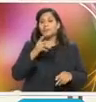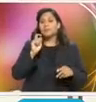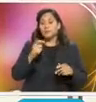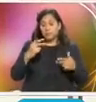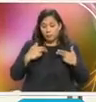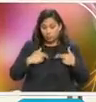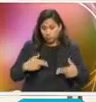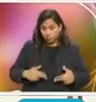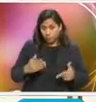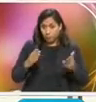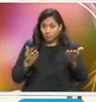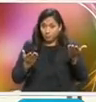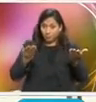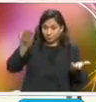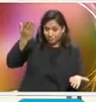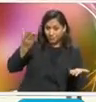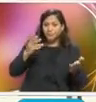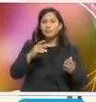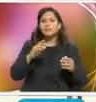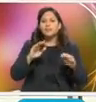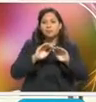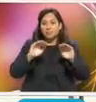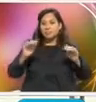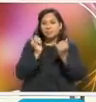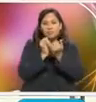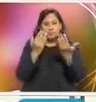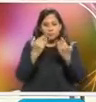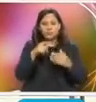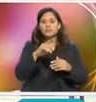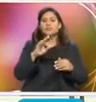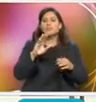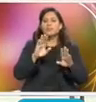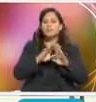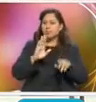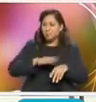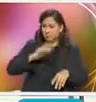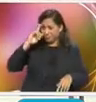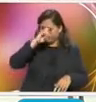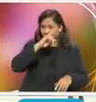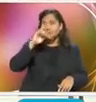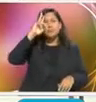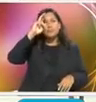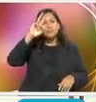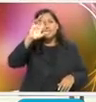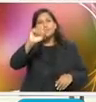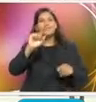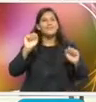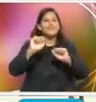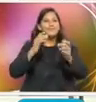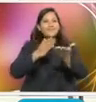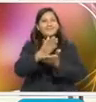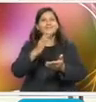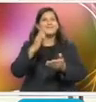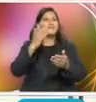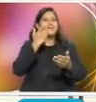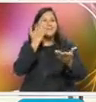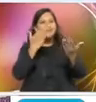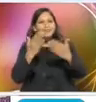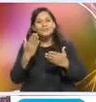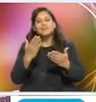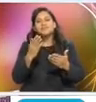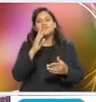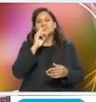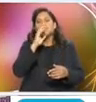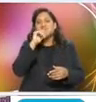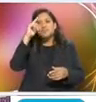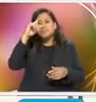una base desigual, cuando un ser humano parte de una base en la que es mucho más complicado alcanzar sueños, perseguir metas, etcétera, pues de